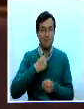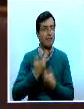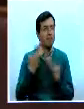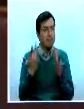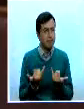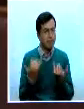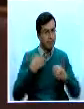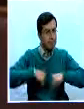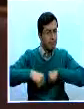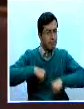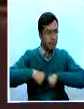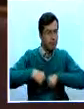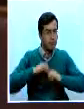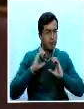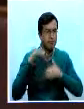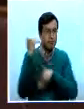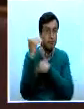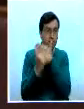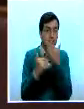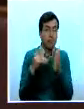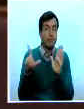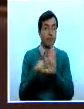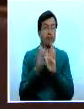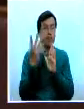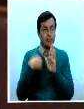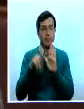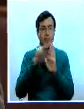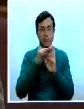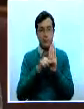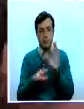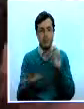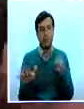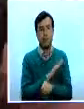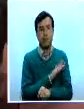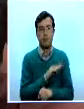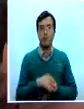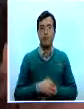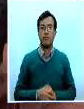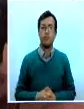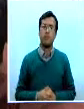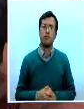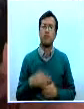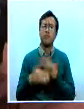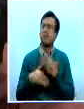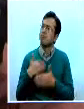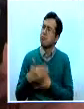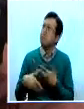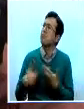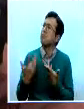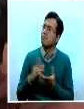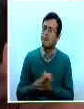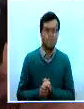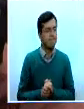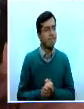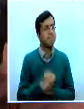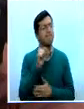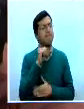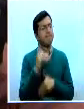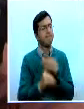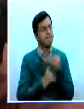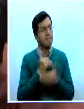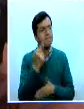lógicamente el término establecido la ley tener todas las normativas secundarias está avanzando en esta presencia estamos avanzando identificando